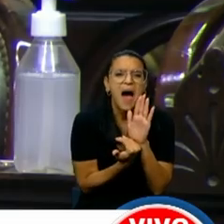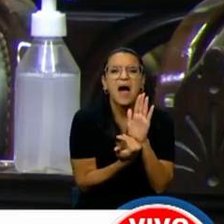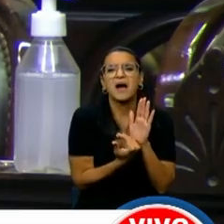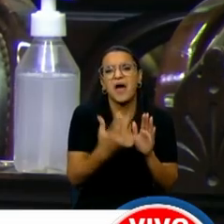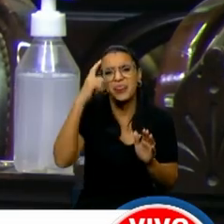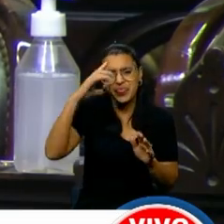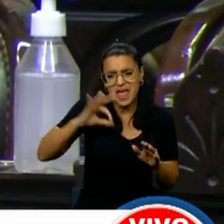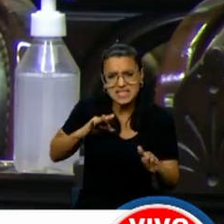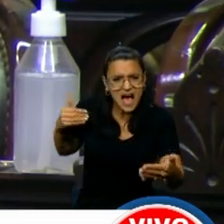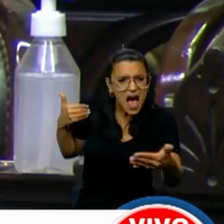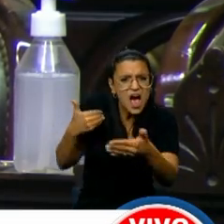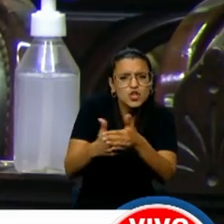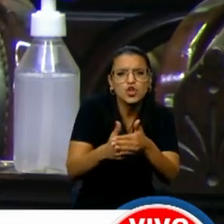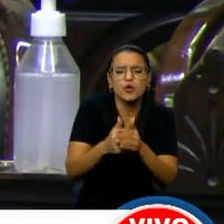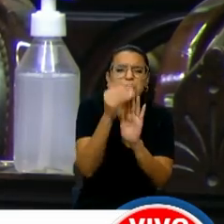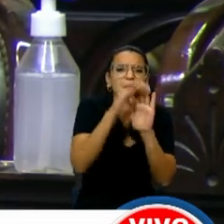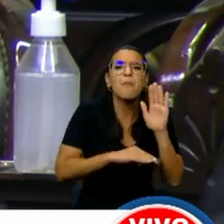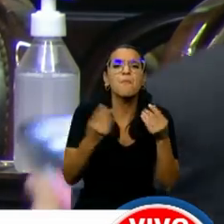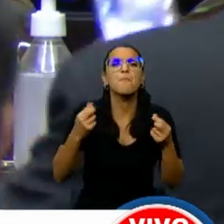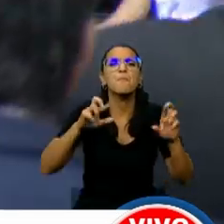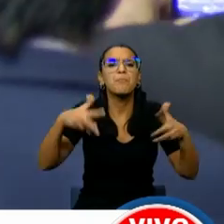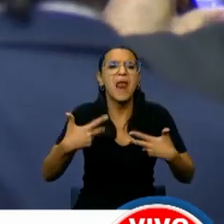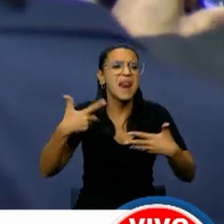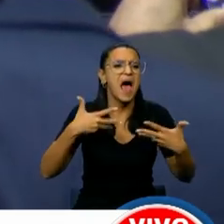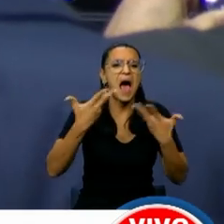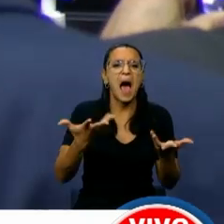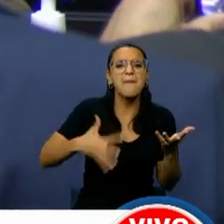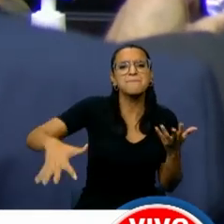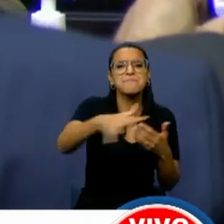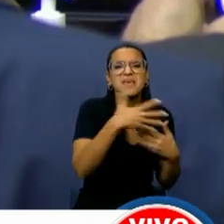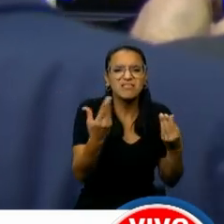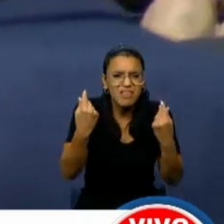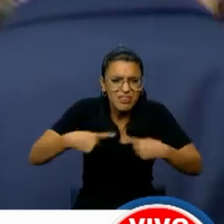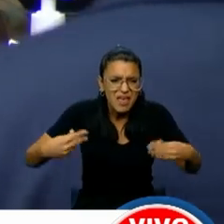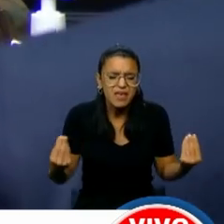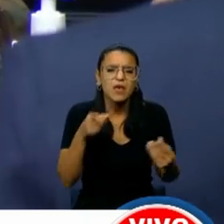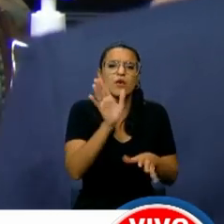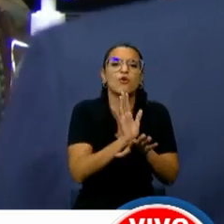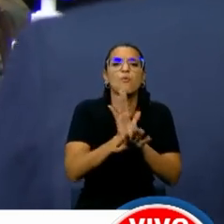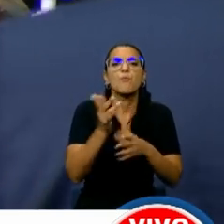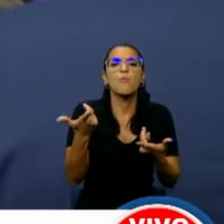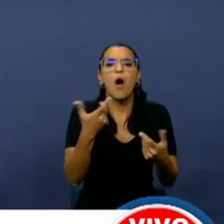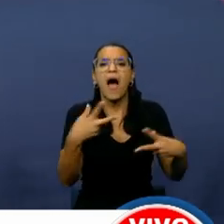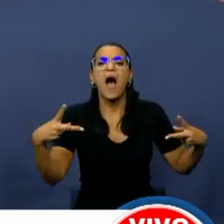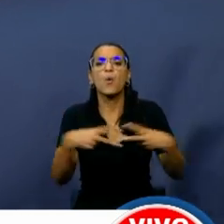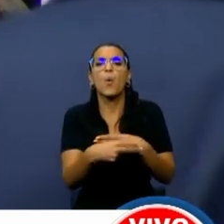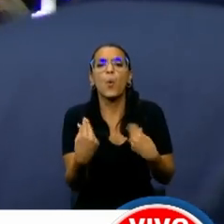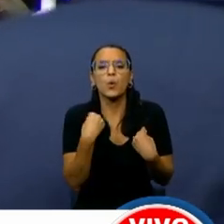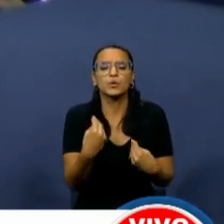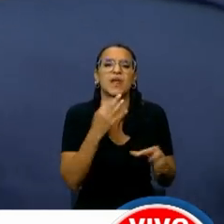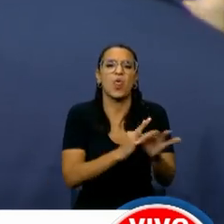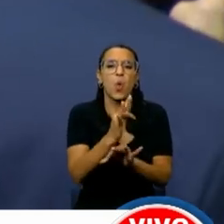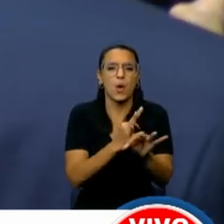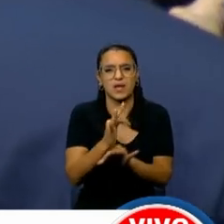década que política ambiental estamos hablando usan como variables de ajuste a la